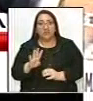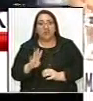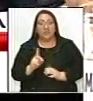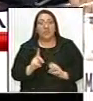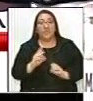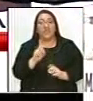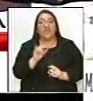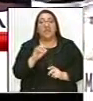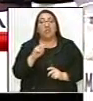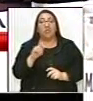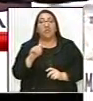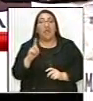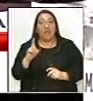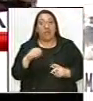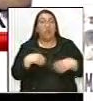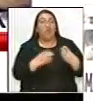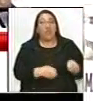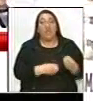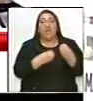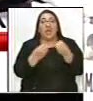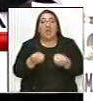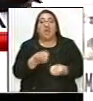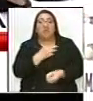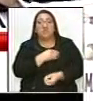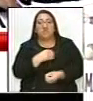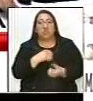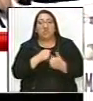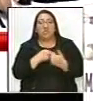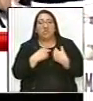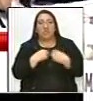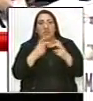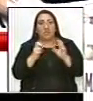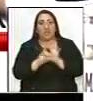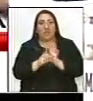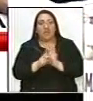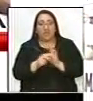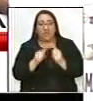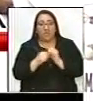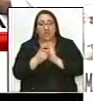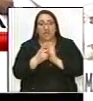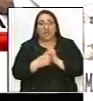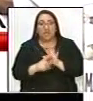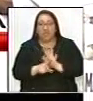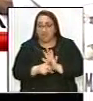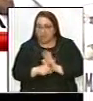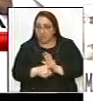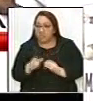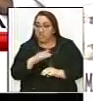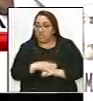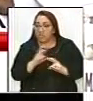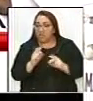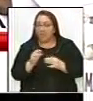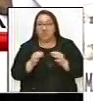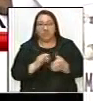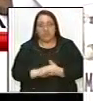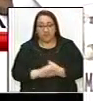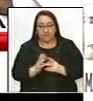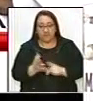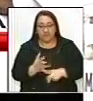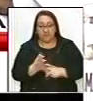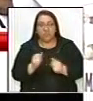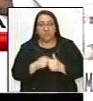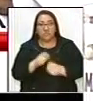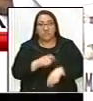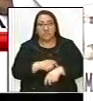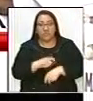de Diputados puede delegar en el Poder Ejecutivo la facultad de legislar mediante decretos legislativos sobre la materia específica y por el